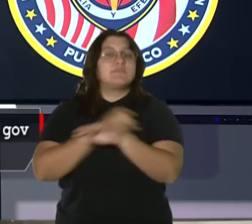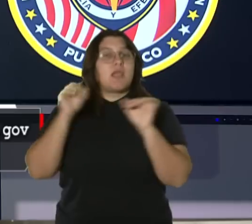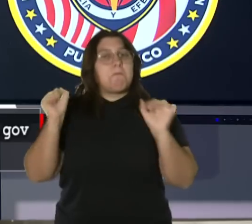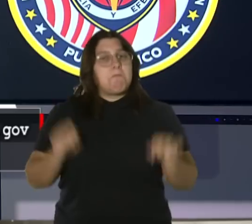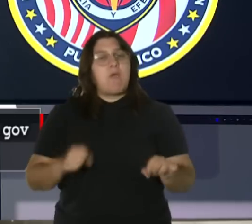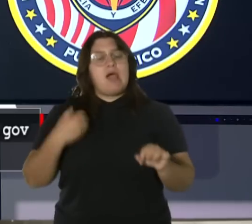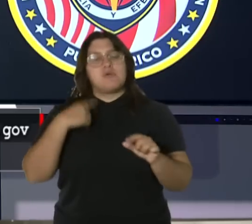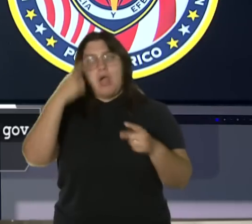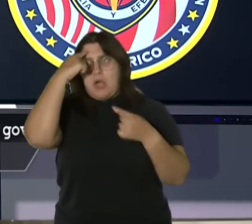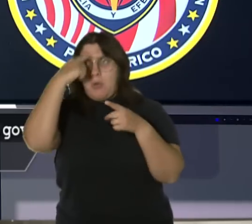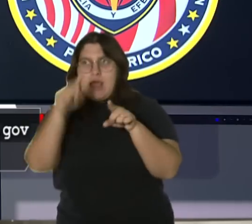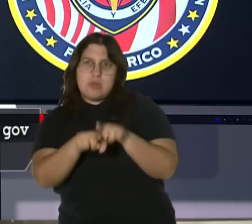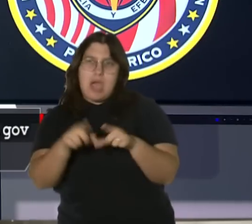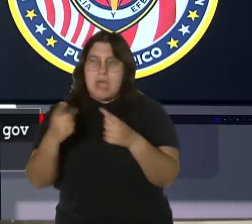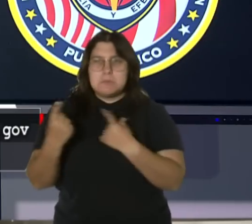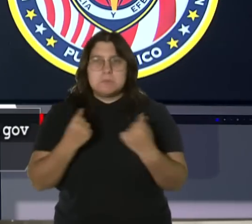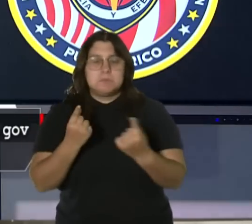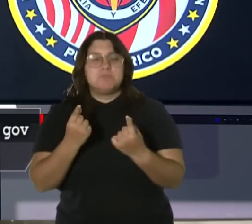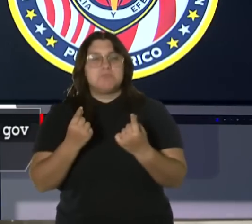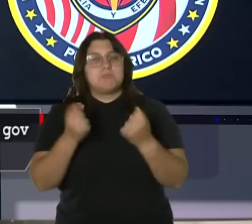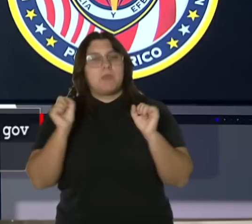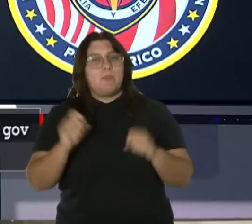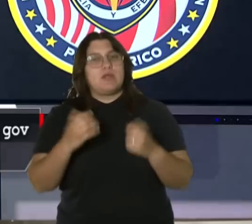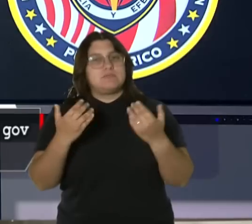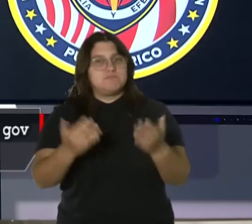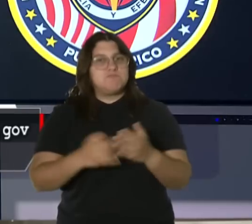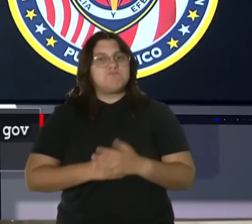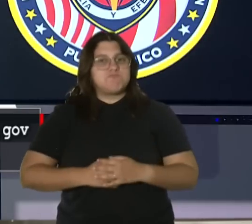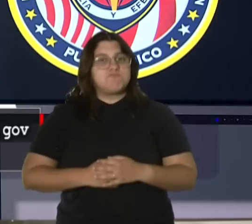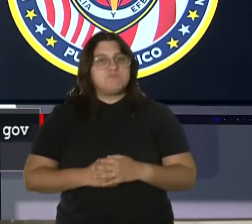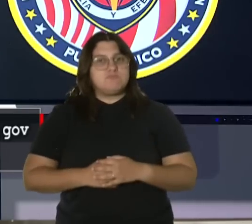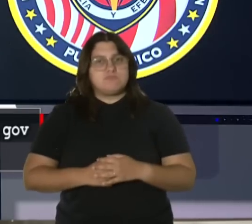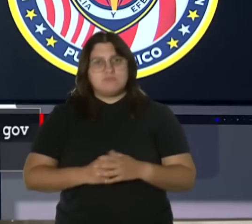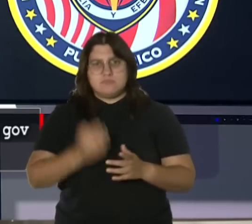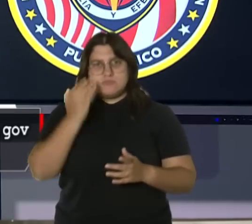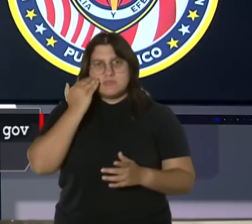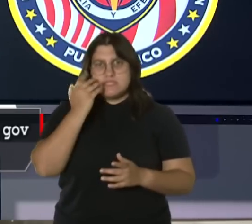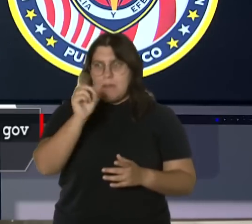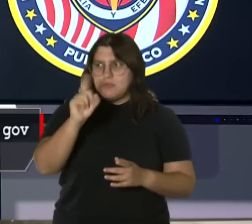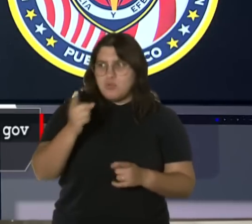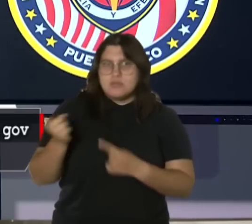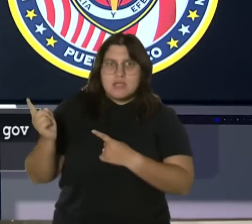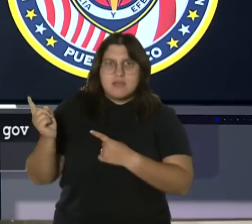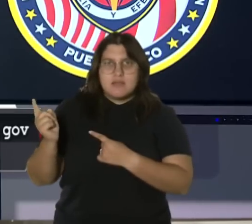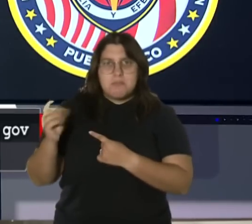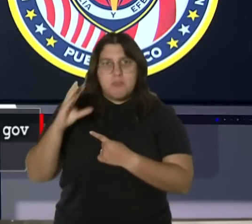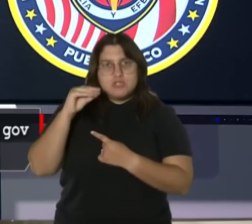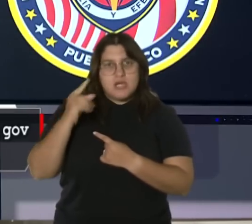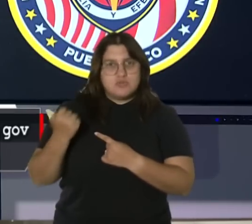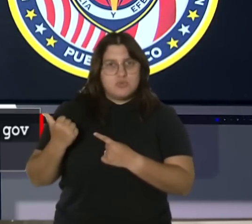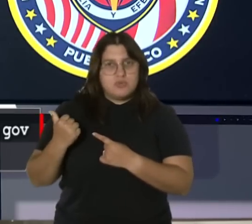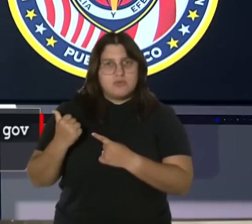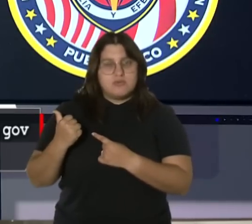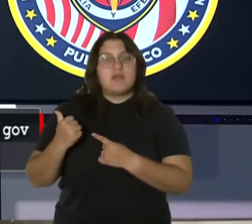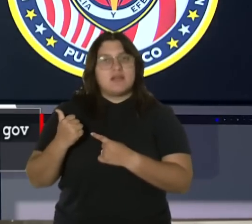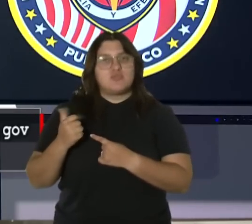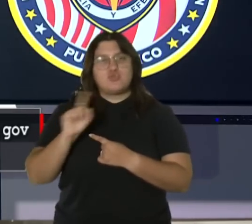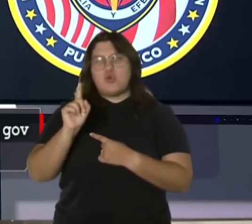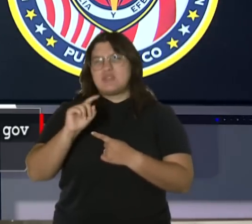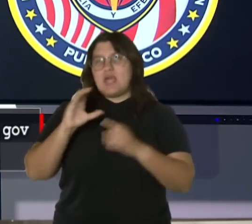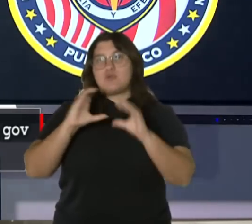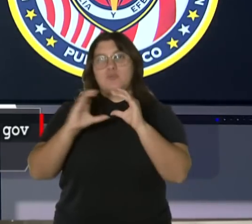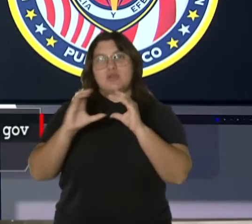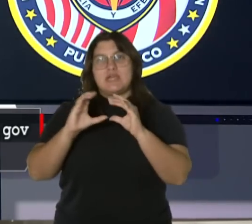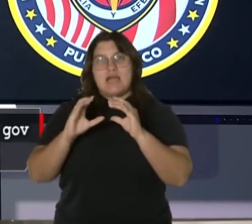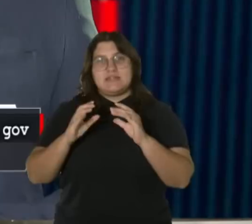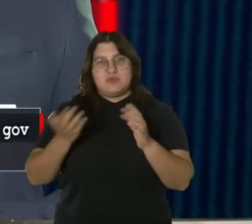entonces un acuerdo para que usted se entregue usted sabe dónde se encuentra en estos momentos Joshua pues comuníquese a Qué números telefónicos